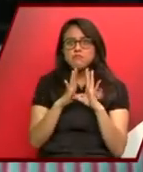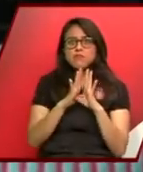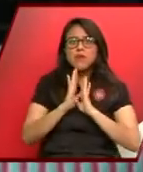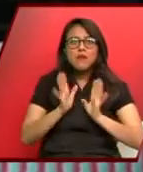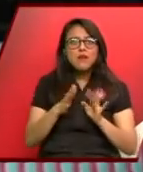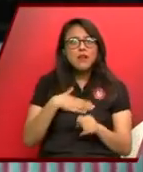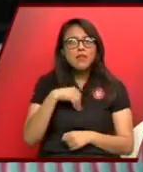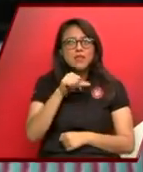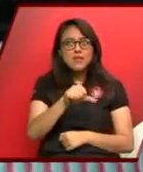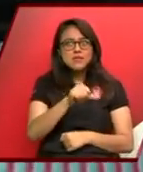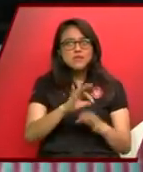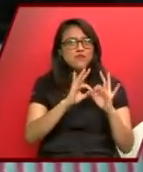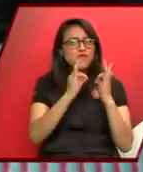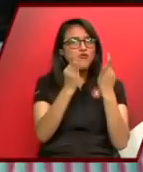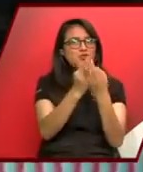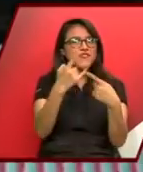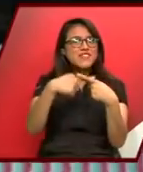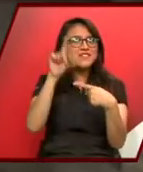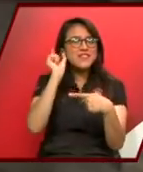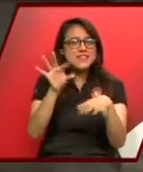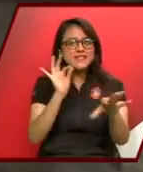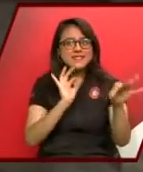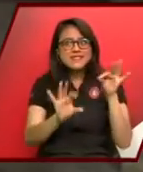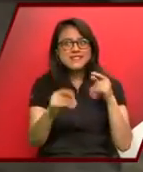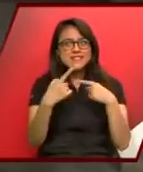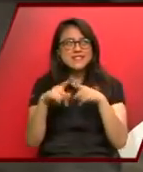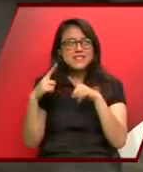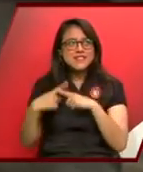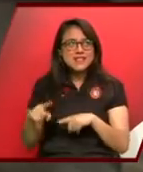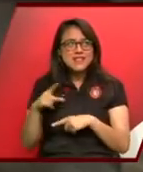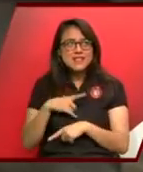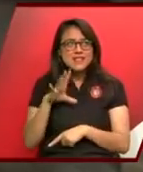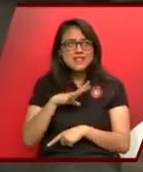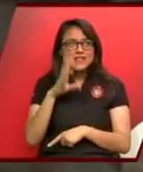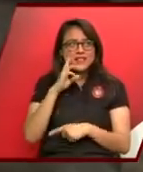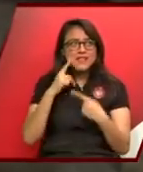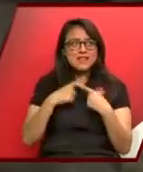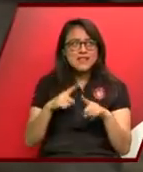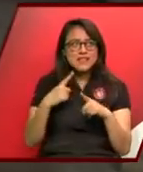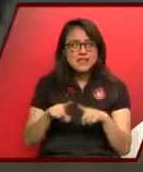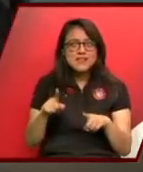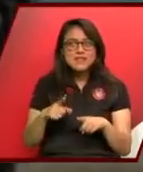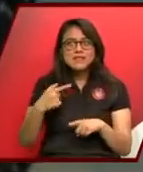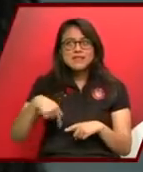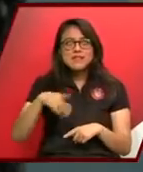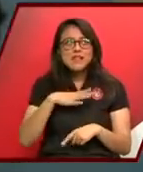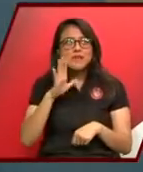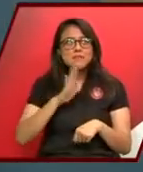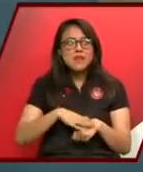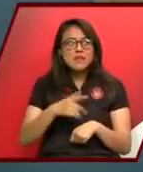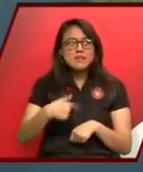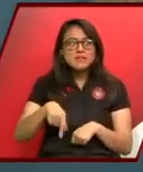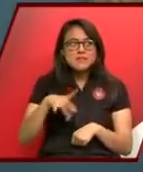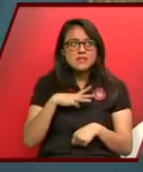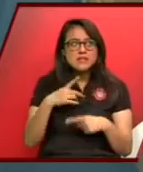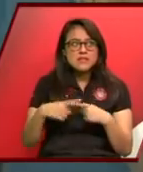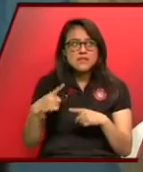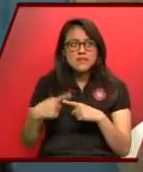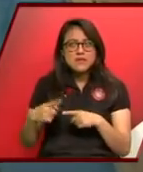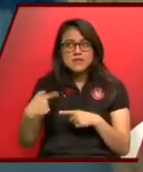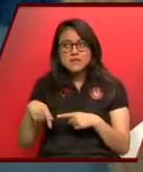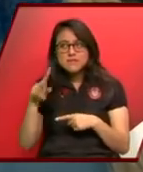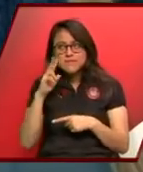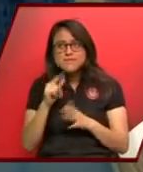tenía yo 16 modelos de hamaca. De una puntada innovaba 20 estilos más. Hoy en día su